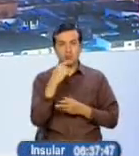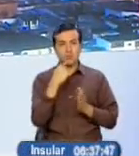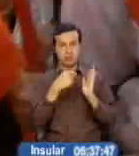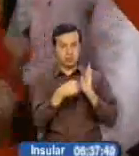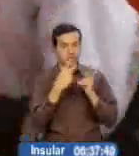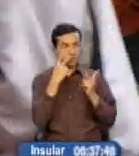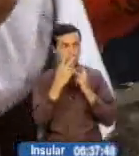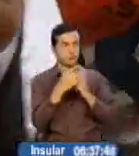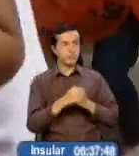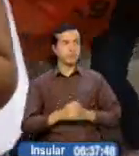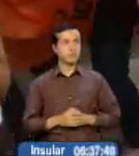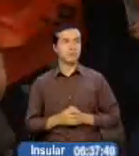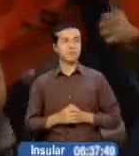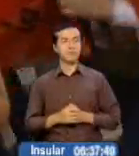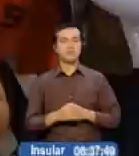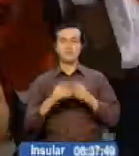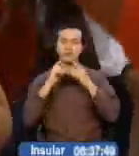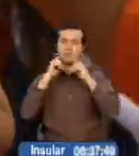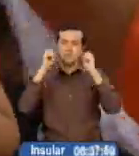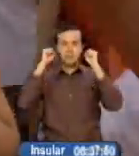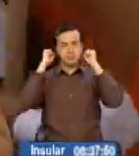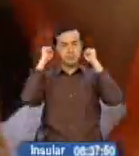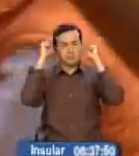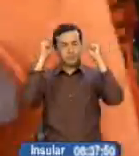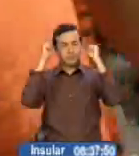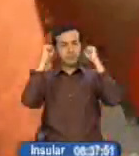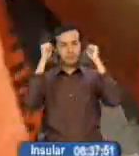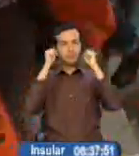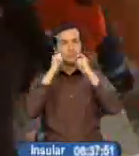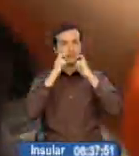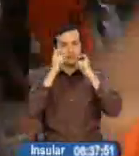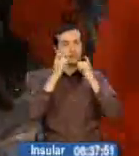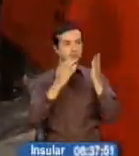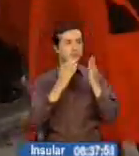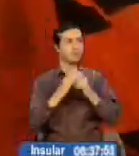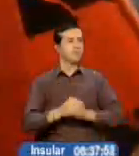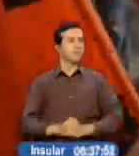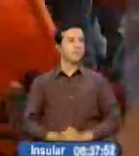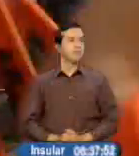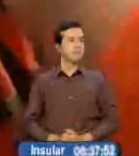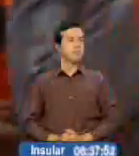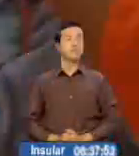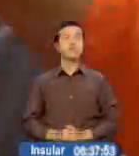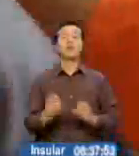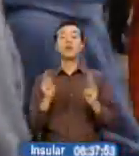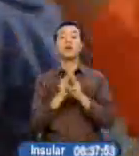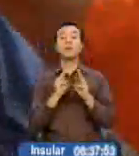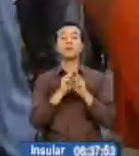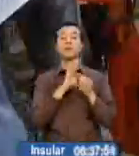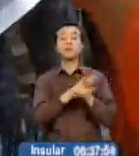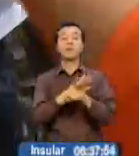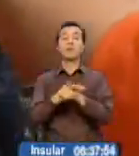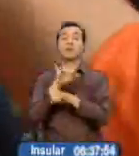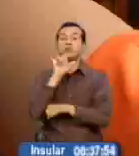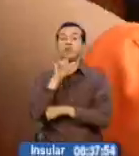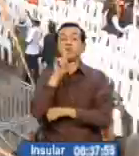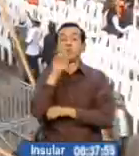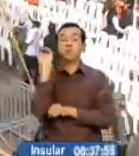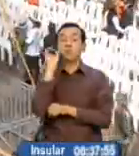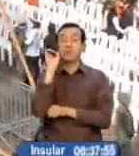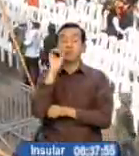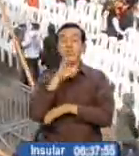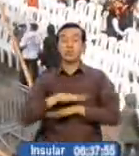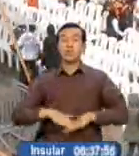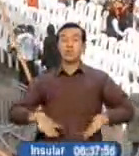Ayer, hoy y siempre, la idea está presente. El evento fue convocado para el sábado 1 de octubre